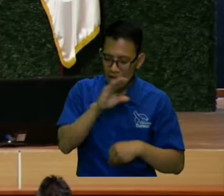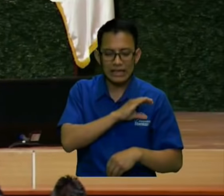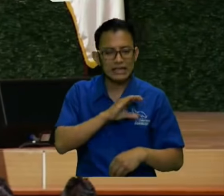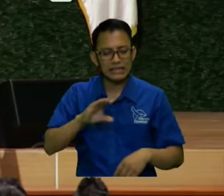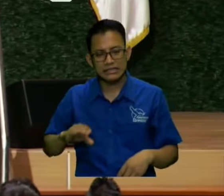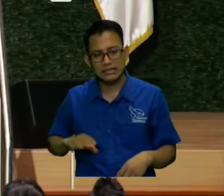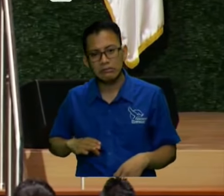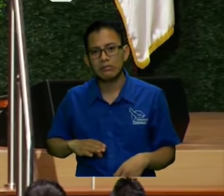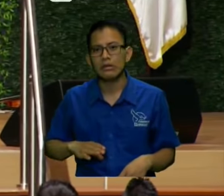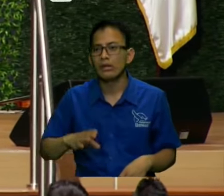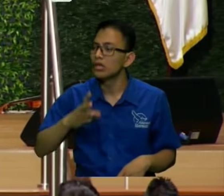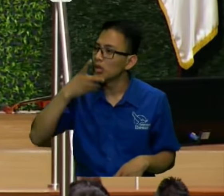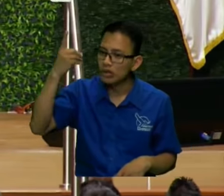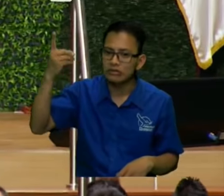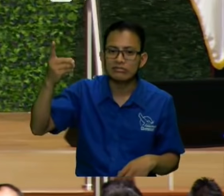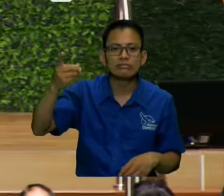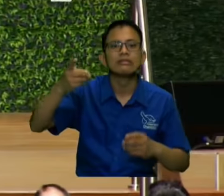Lo tienen que romper.